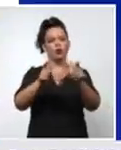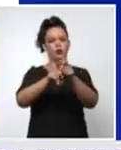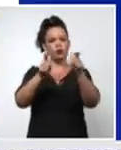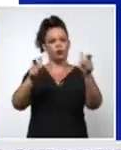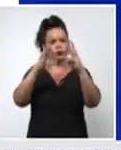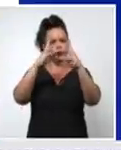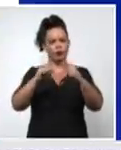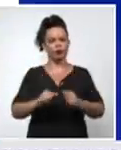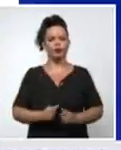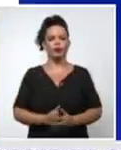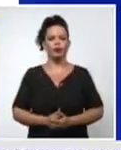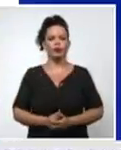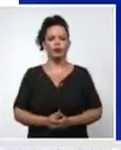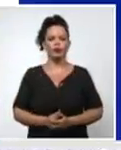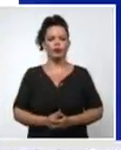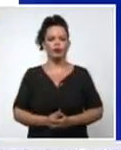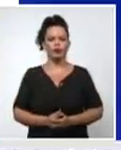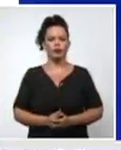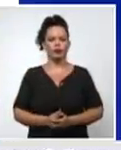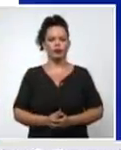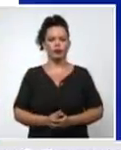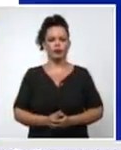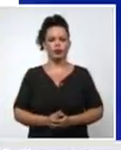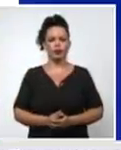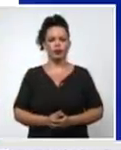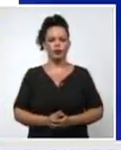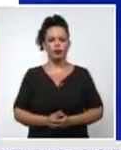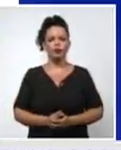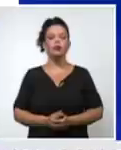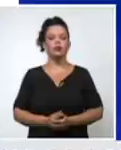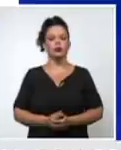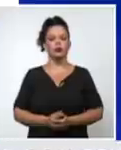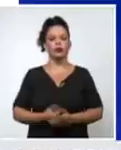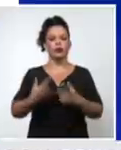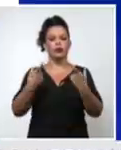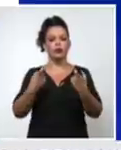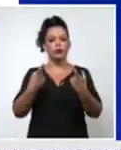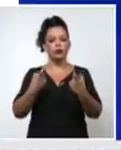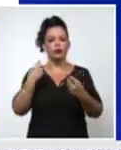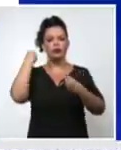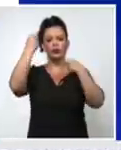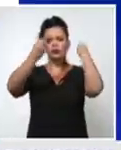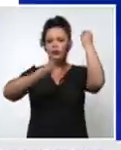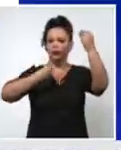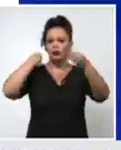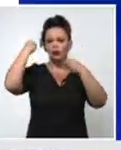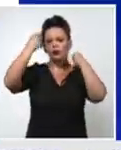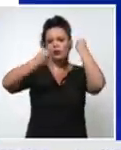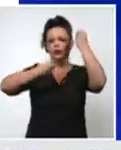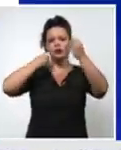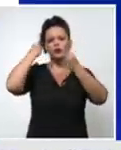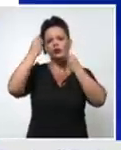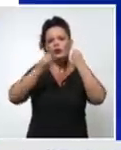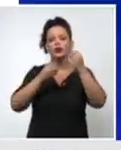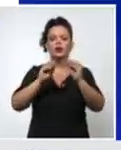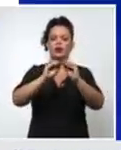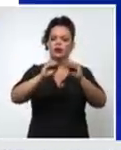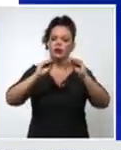es la reflexión que llamamos hoy. Más que reflexión, es un llamado de atención.